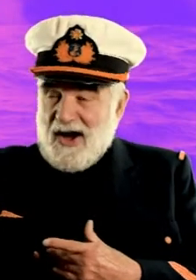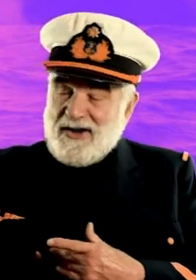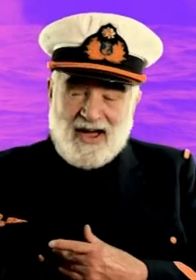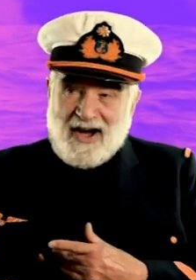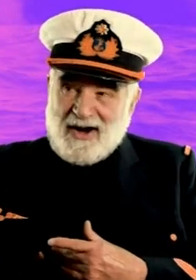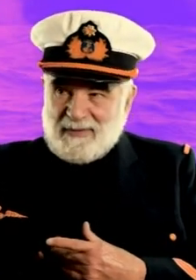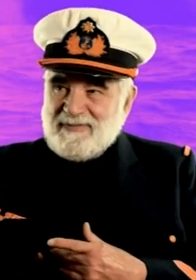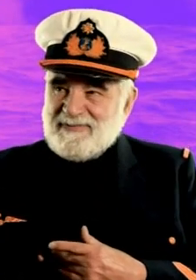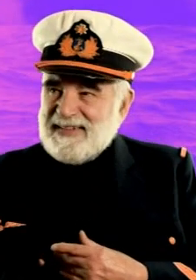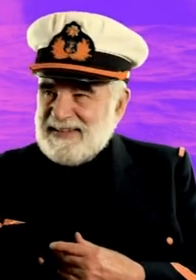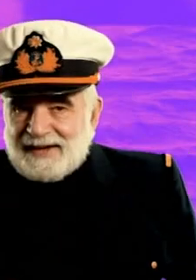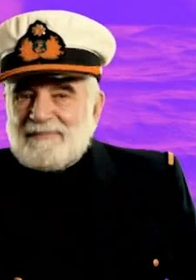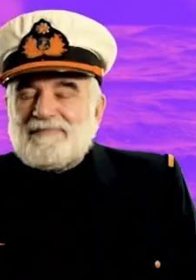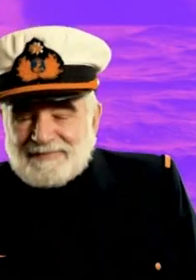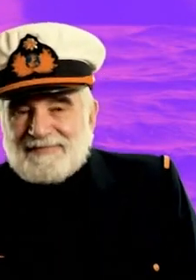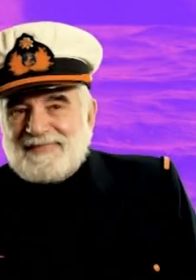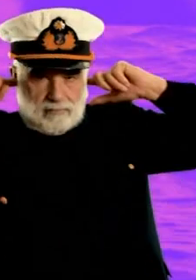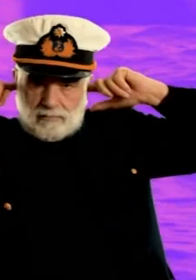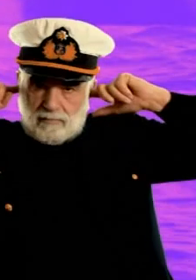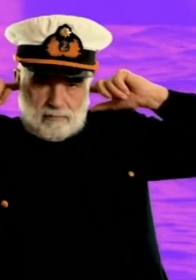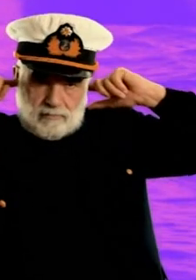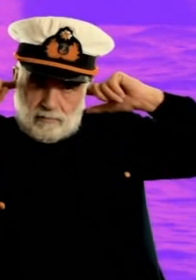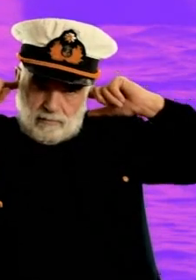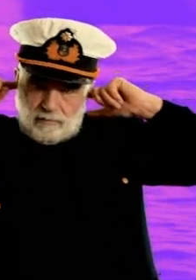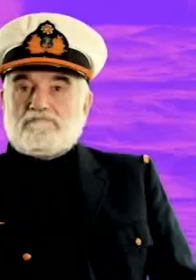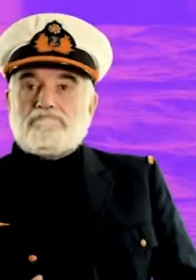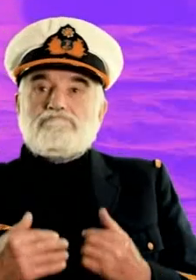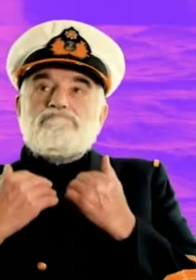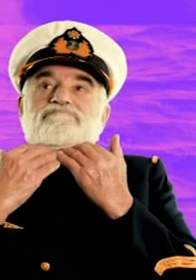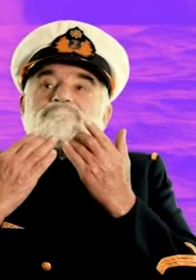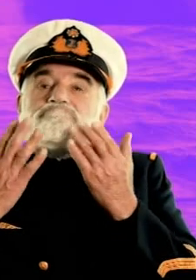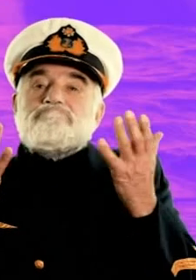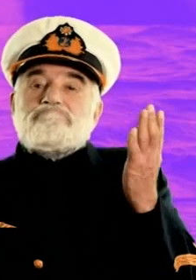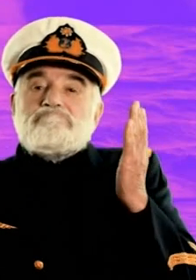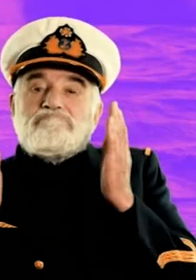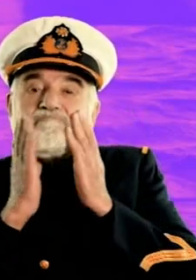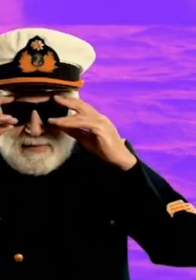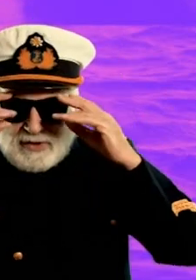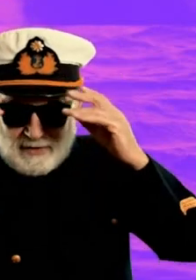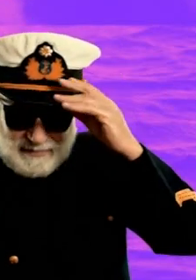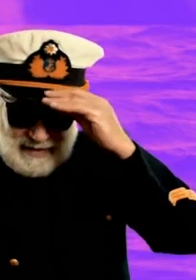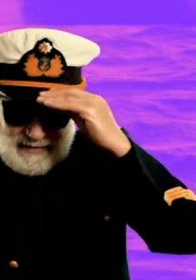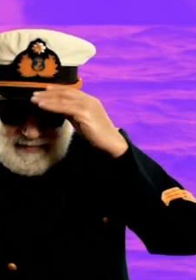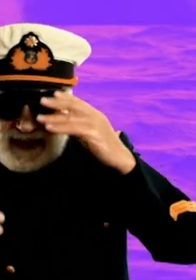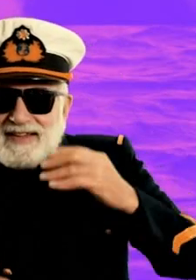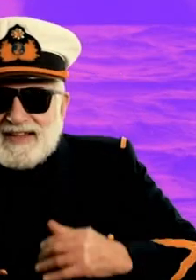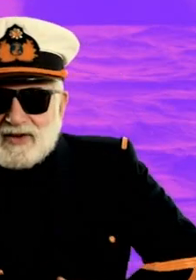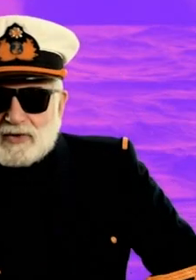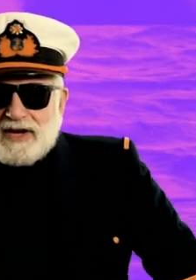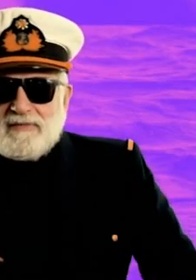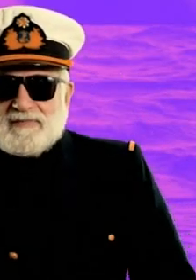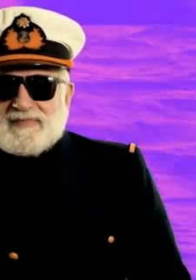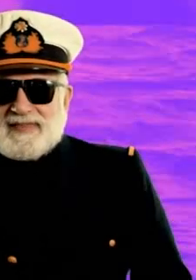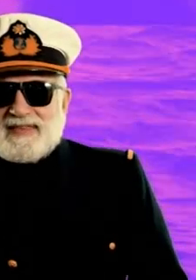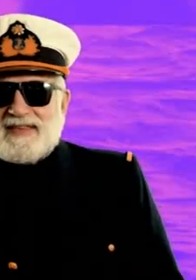loco con Glenda porque es la primera persona que conoce que habla más fuerte que él. ¿Sabe lo que Raffo nunca va a ser? Capitán de un barco como usted,